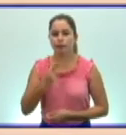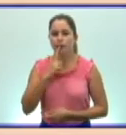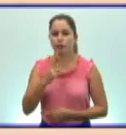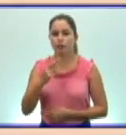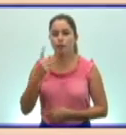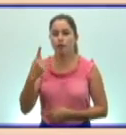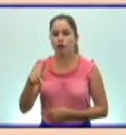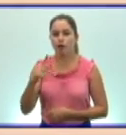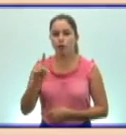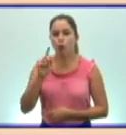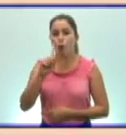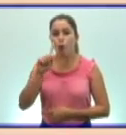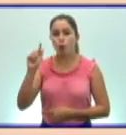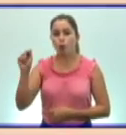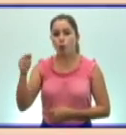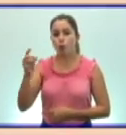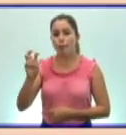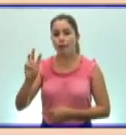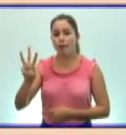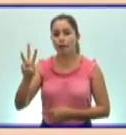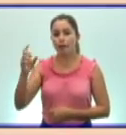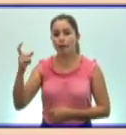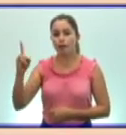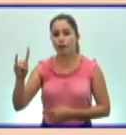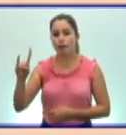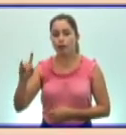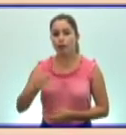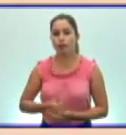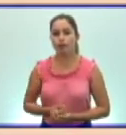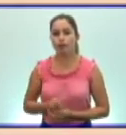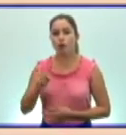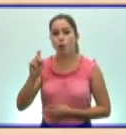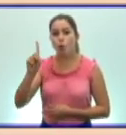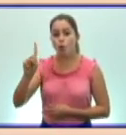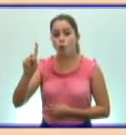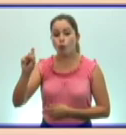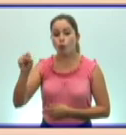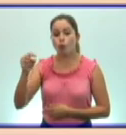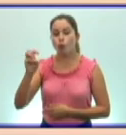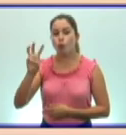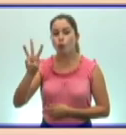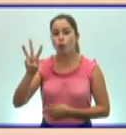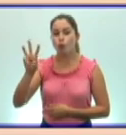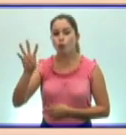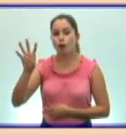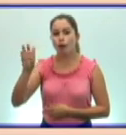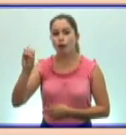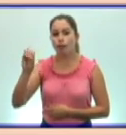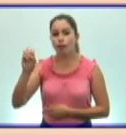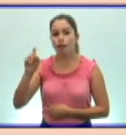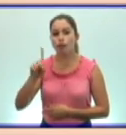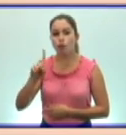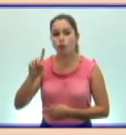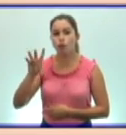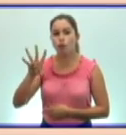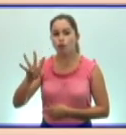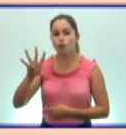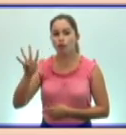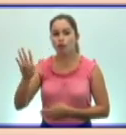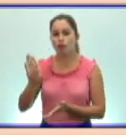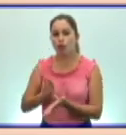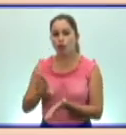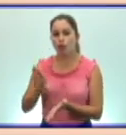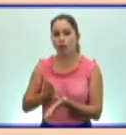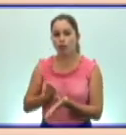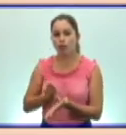ejercicios 1,39, 1,40 y 1,44 de su libro de